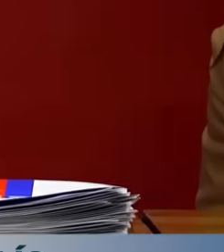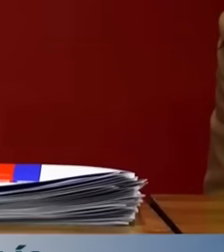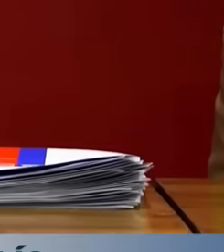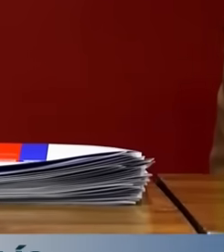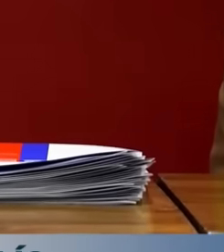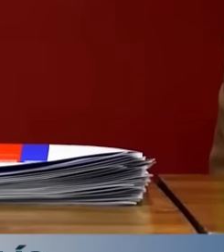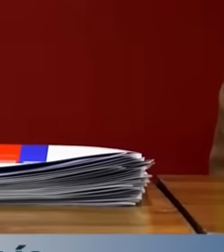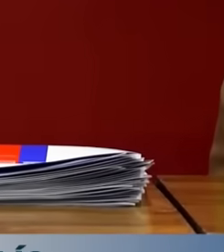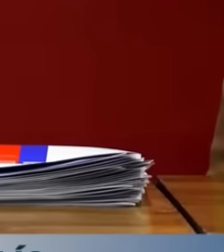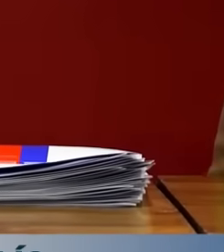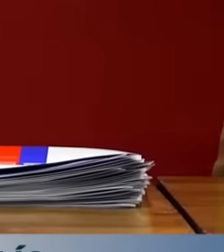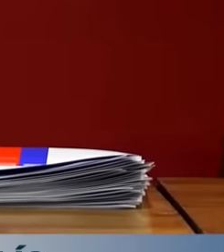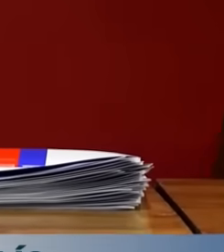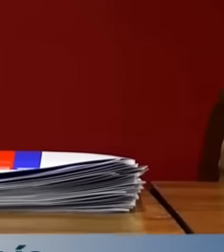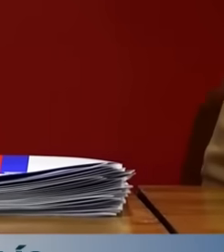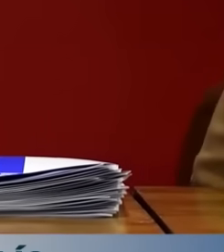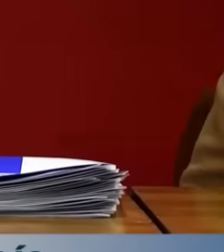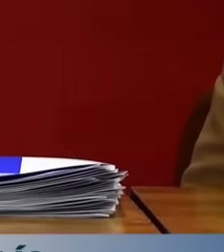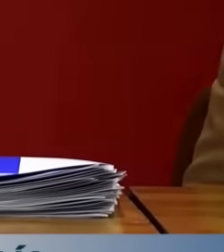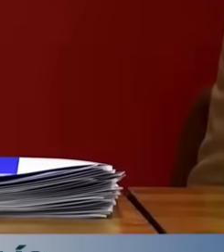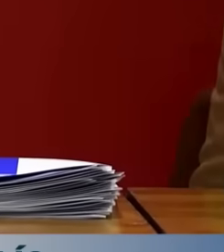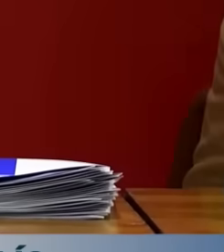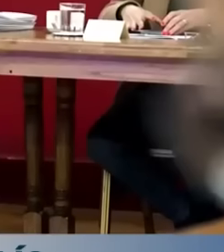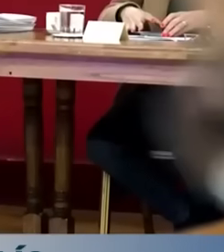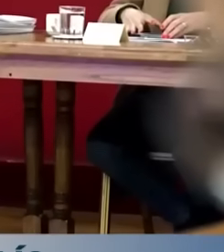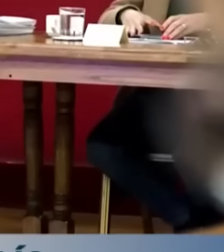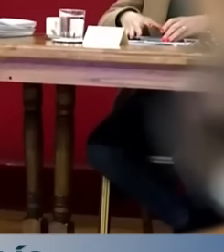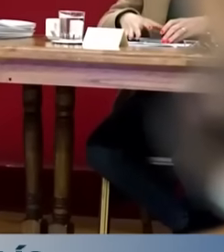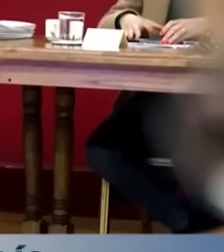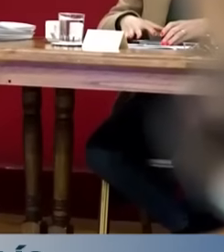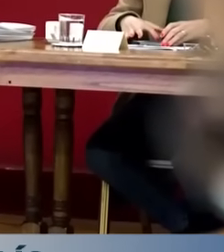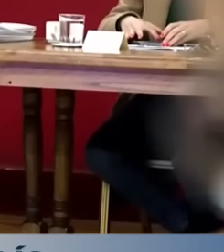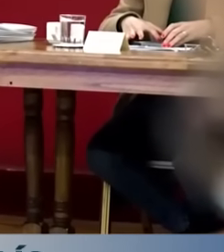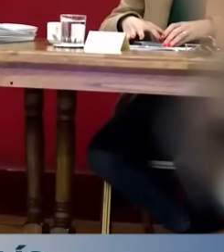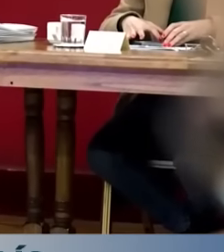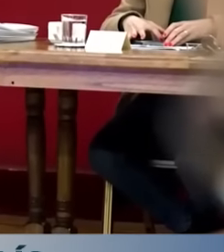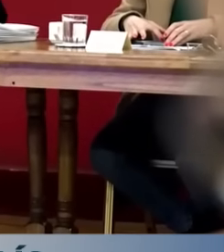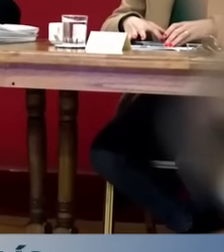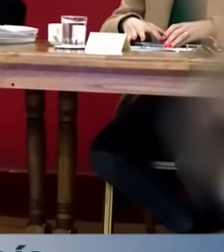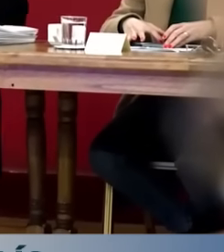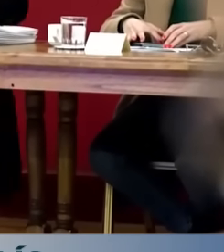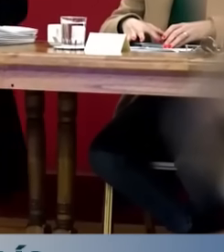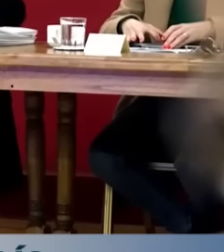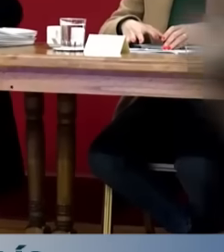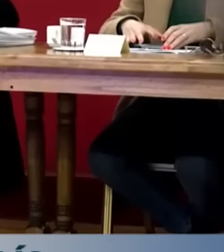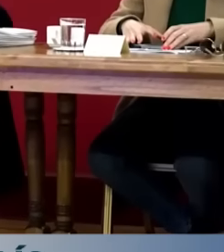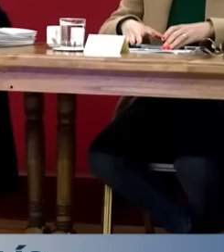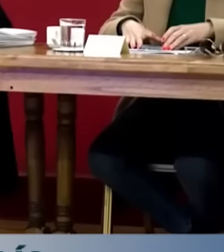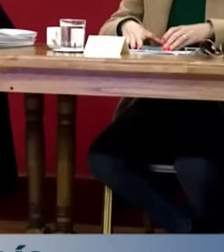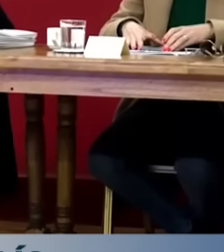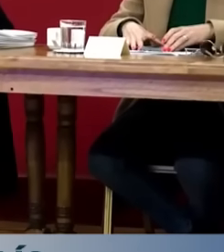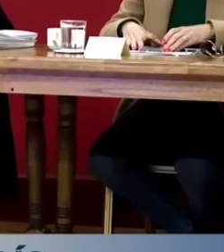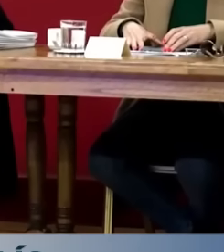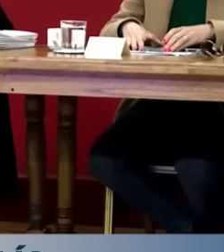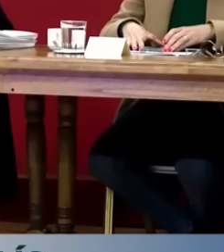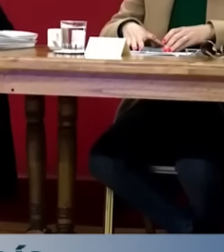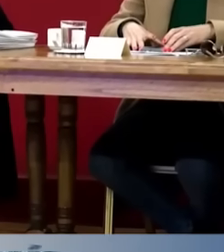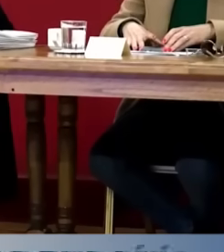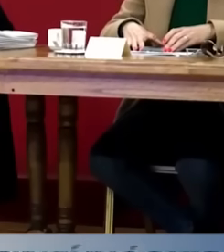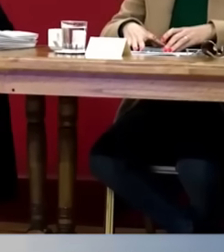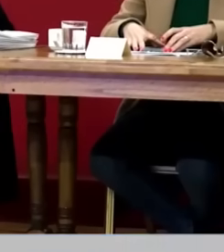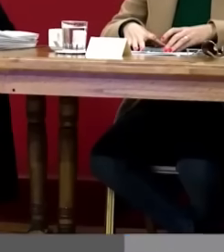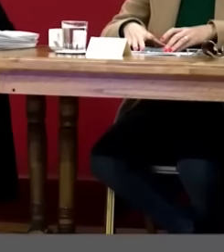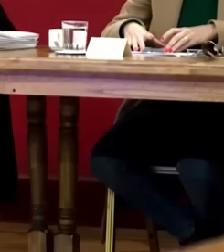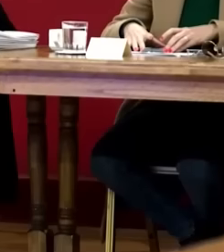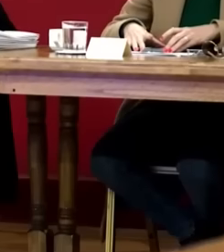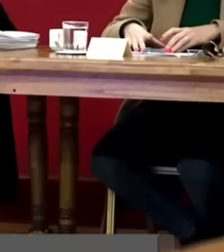sus amigos, pero el amiguismo no puede estar por sobre la estabilidad del país. Claro, y dice, quizás con el caso de Giorgio Jackson va a ser un poco más complicado, pero